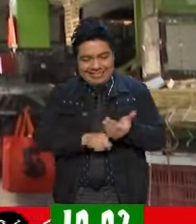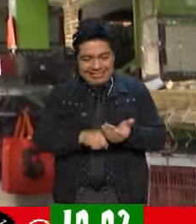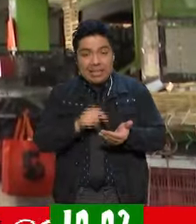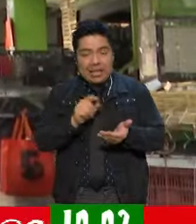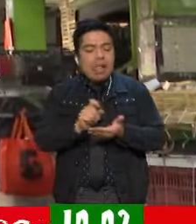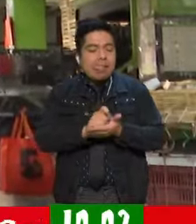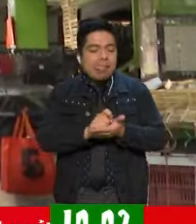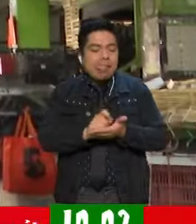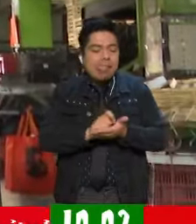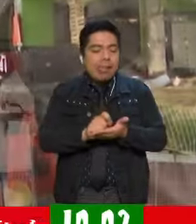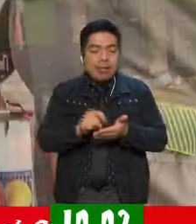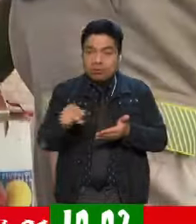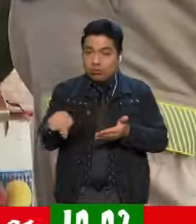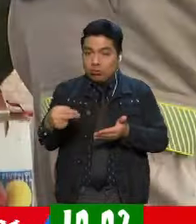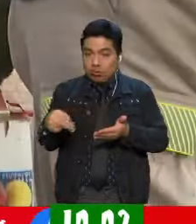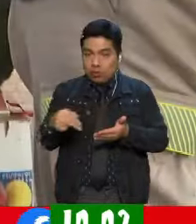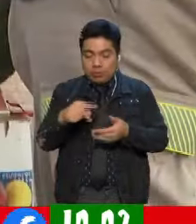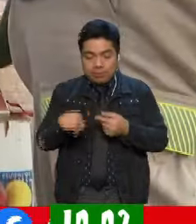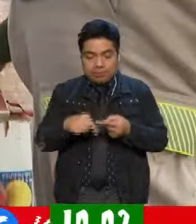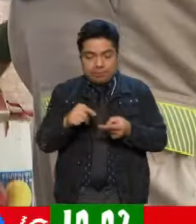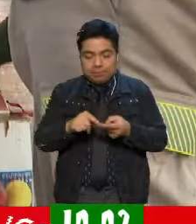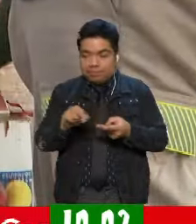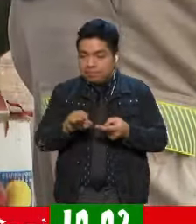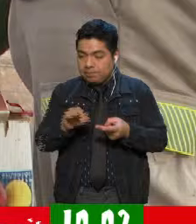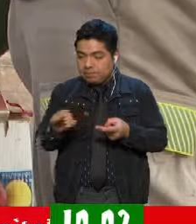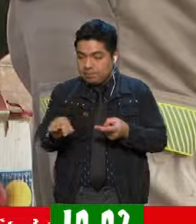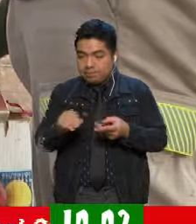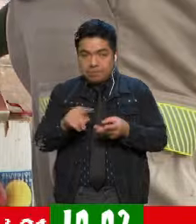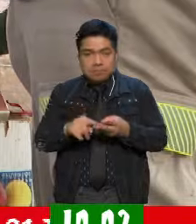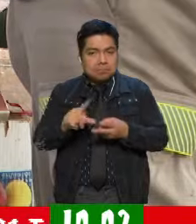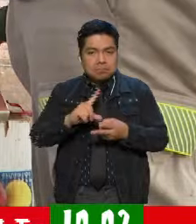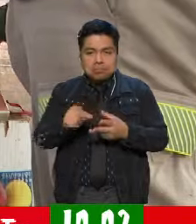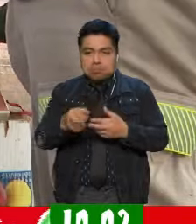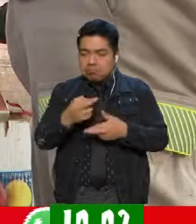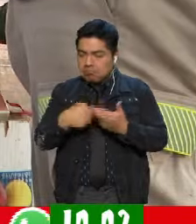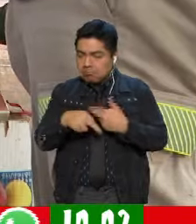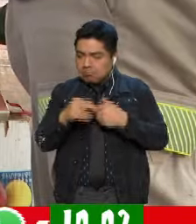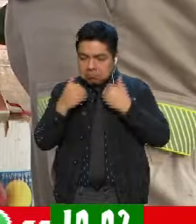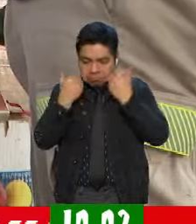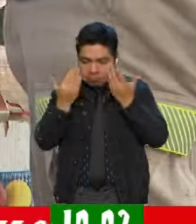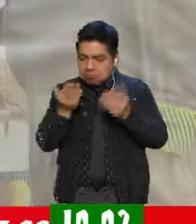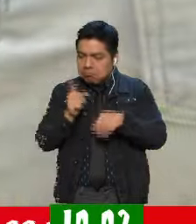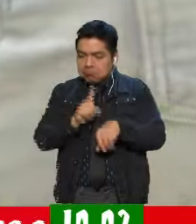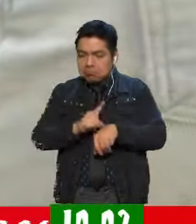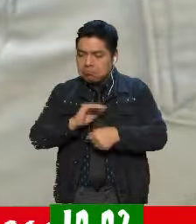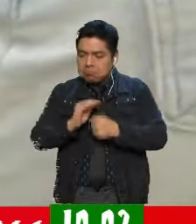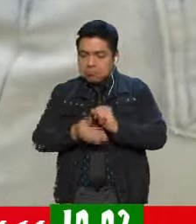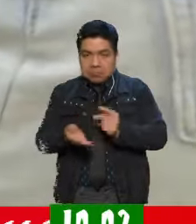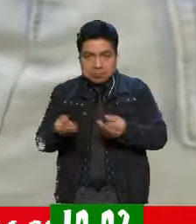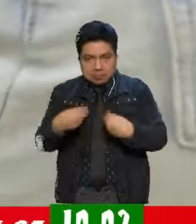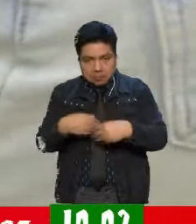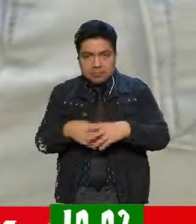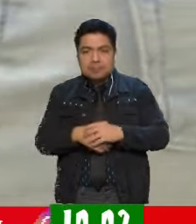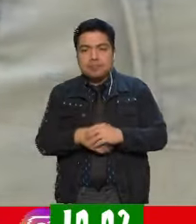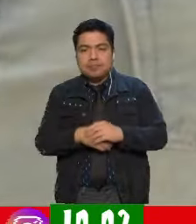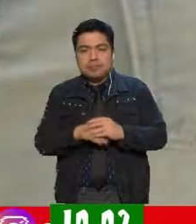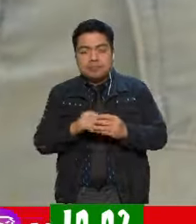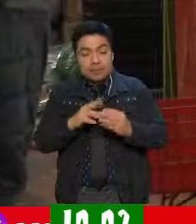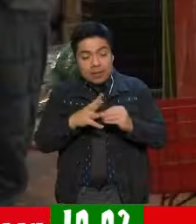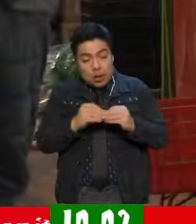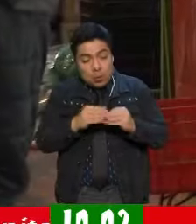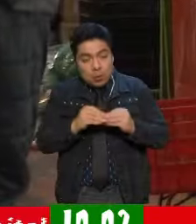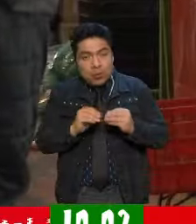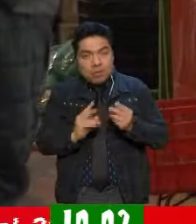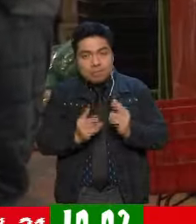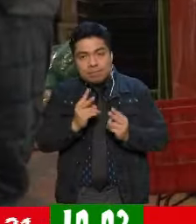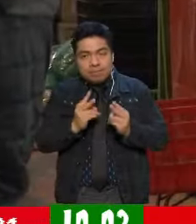papelito pongan su nombre y la fecha en que se lo llevan y lo pueden regresar el día que lo terminen de leer entre frutas y verduras